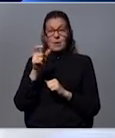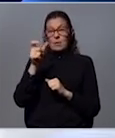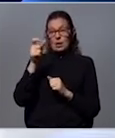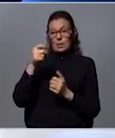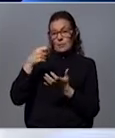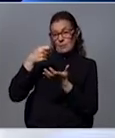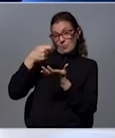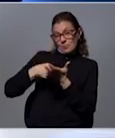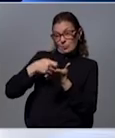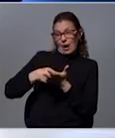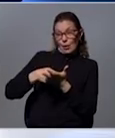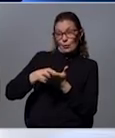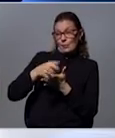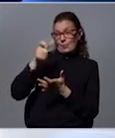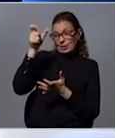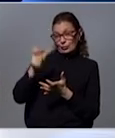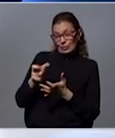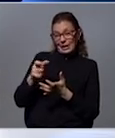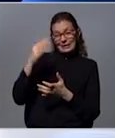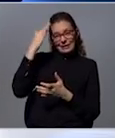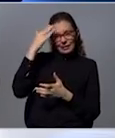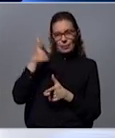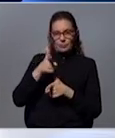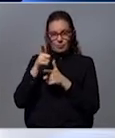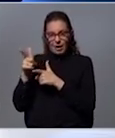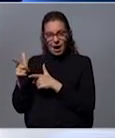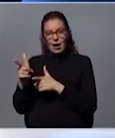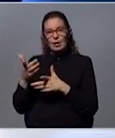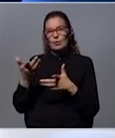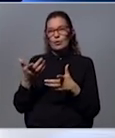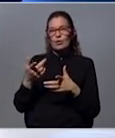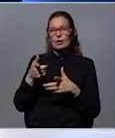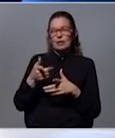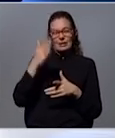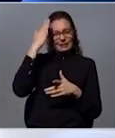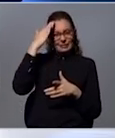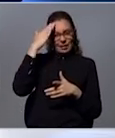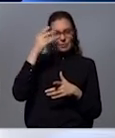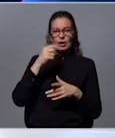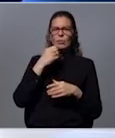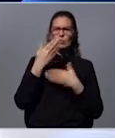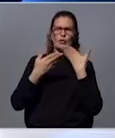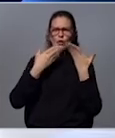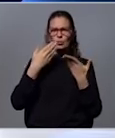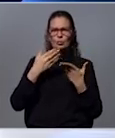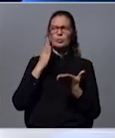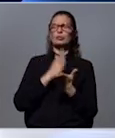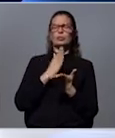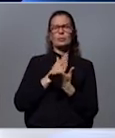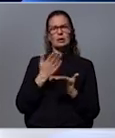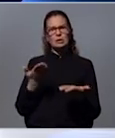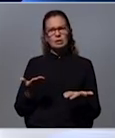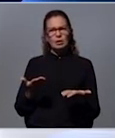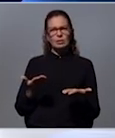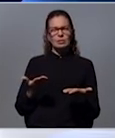así que saben manejar armas saben actuar bajo bajo órdenes saben dar órdenes tienen disciplina así